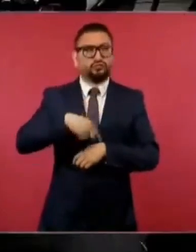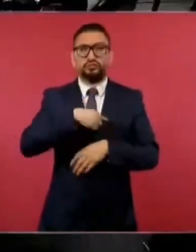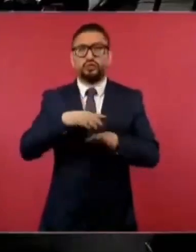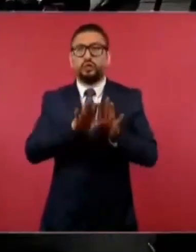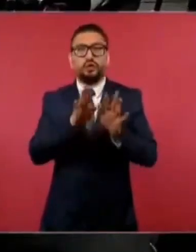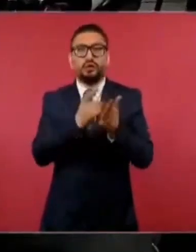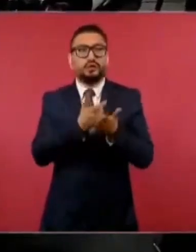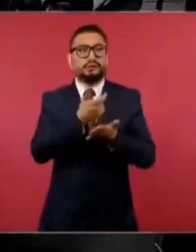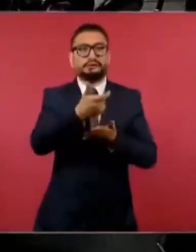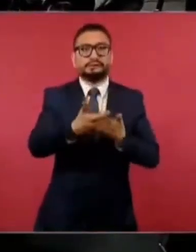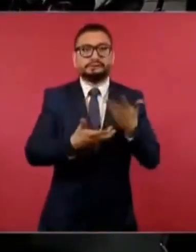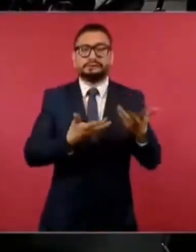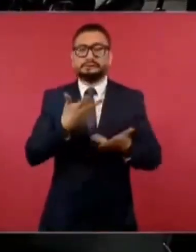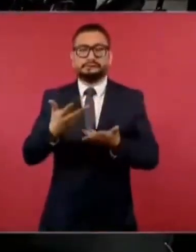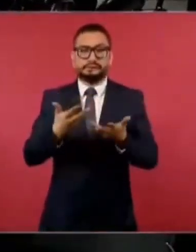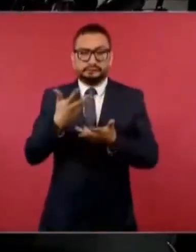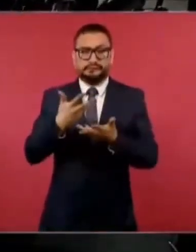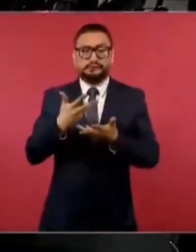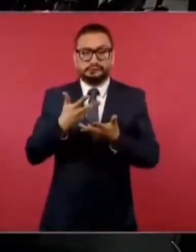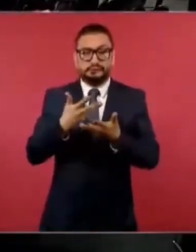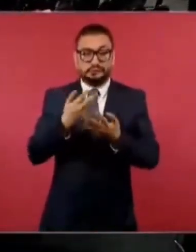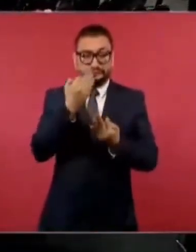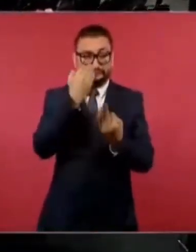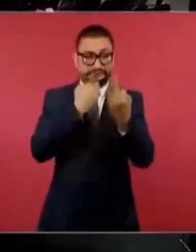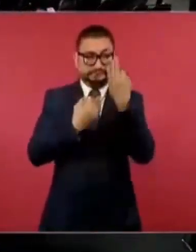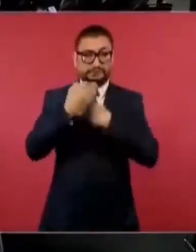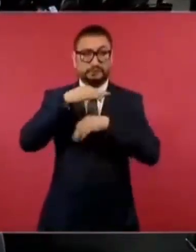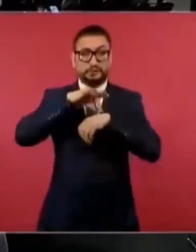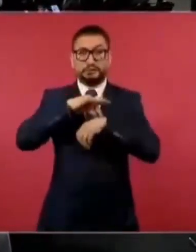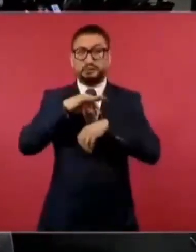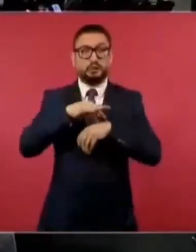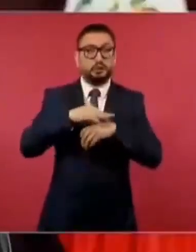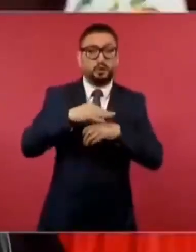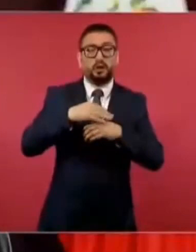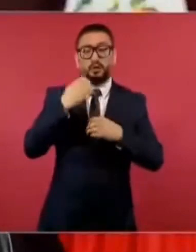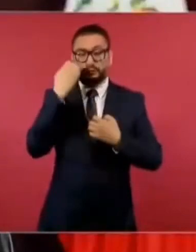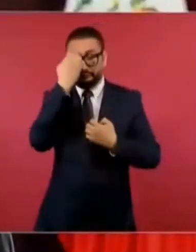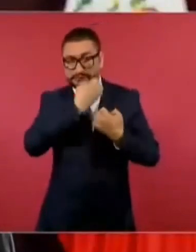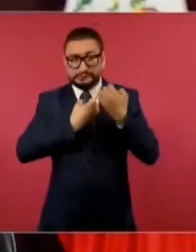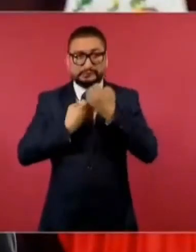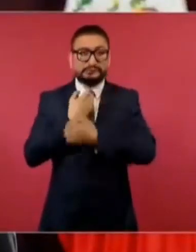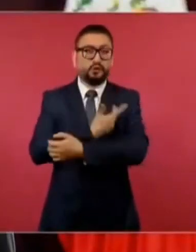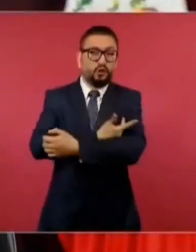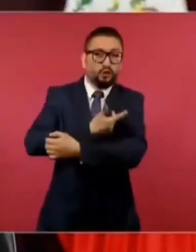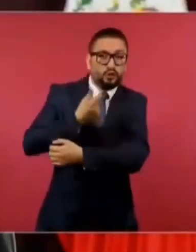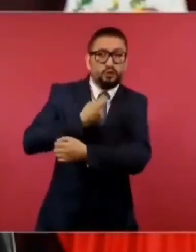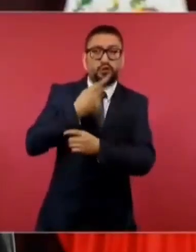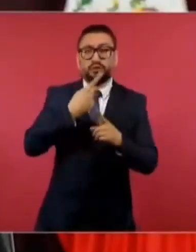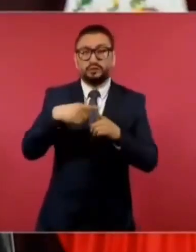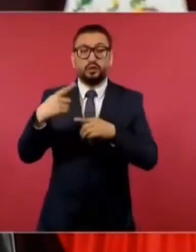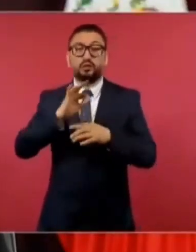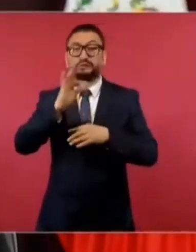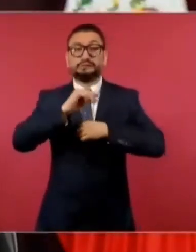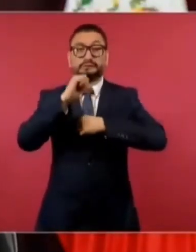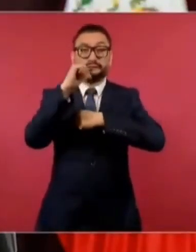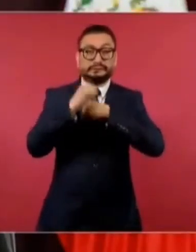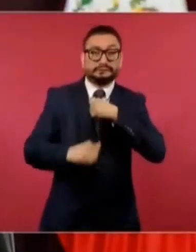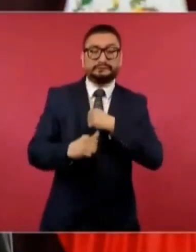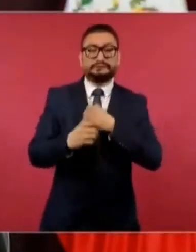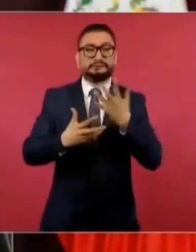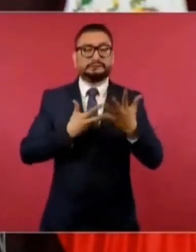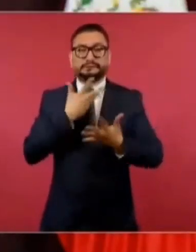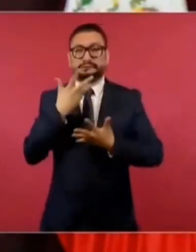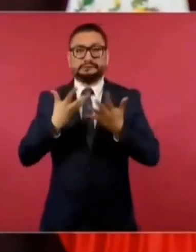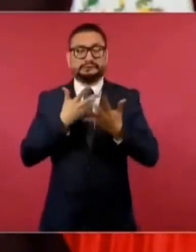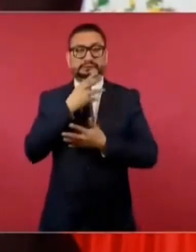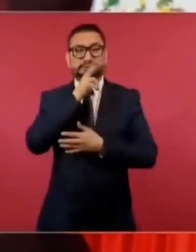pagar la atención médica y los estudios y una intervención quirúrgica, y